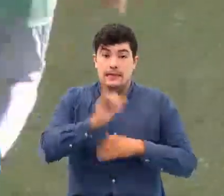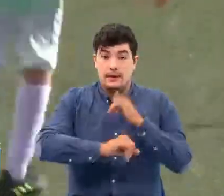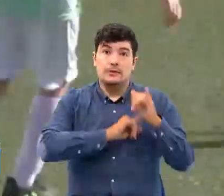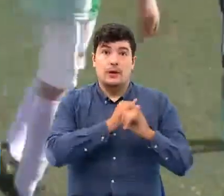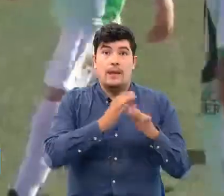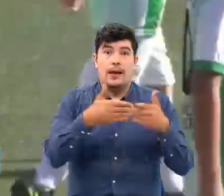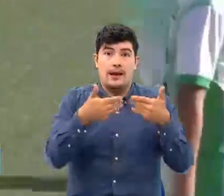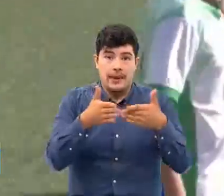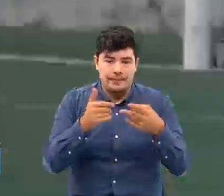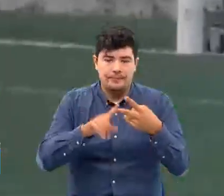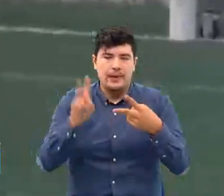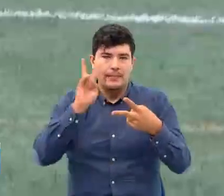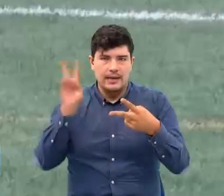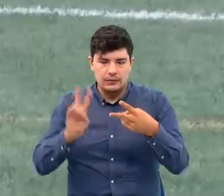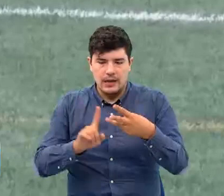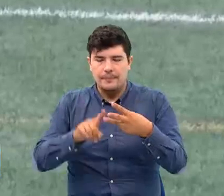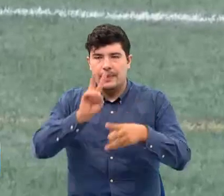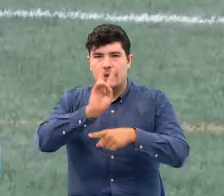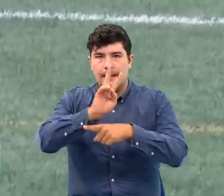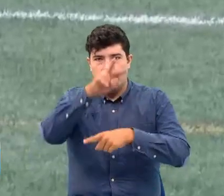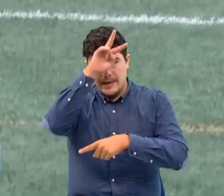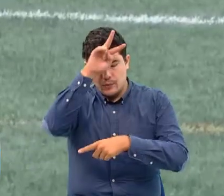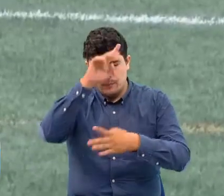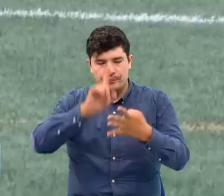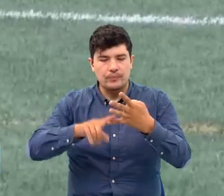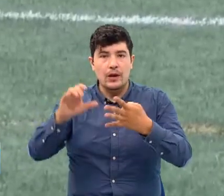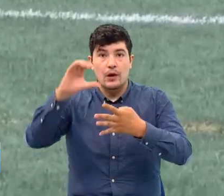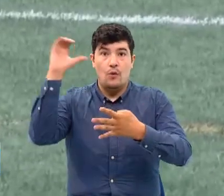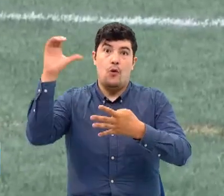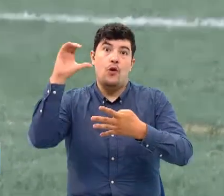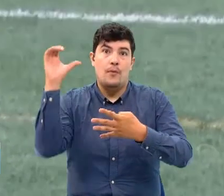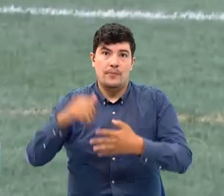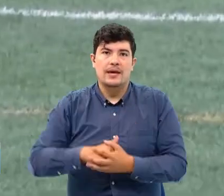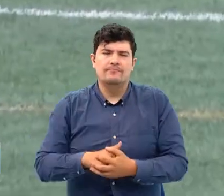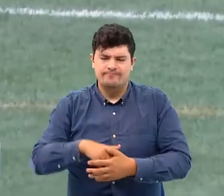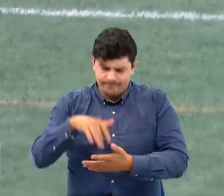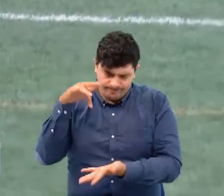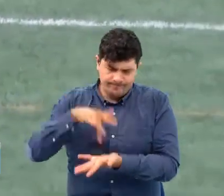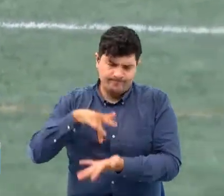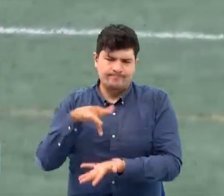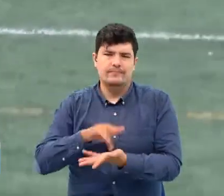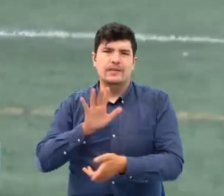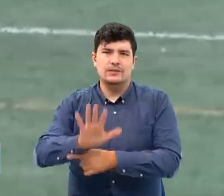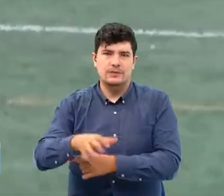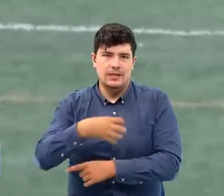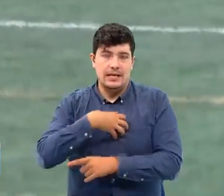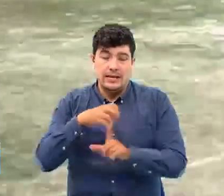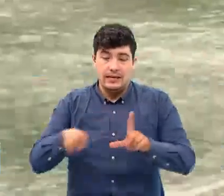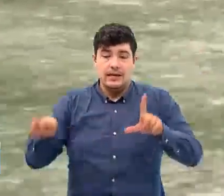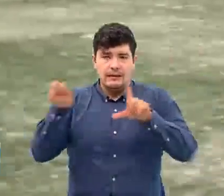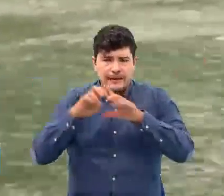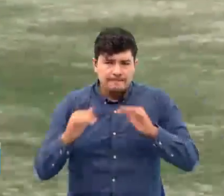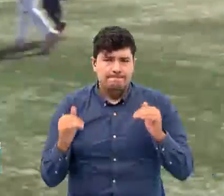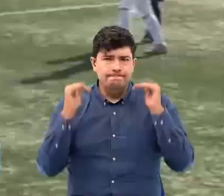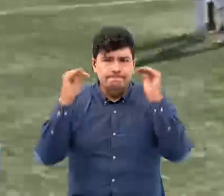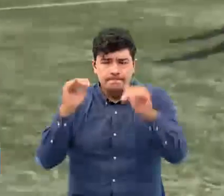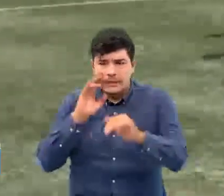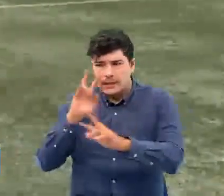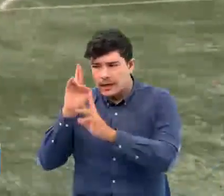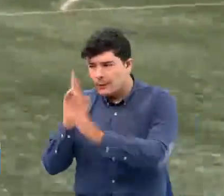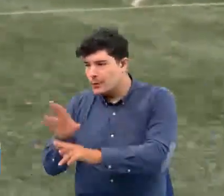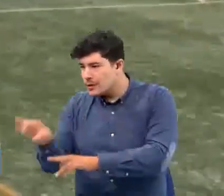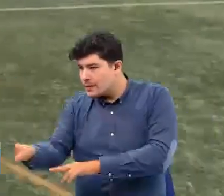venezuela de perú y de colombia a disputar el título un gran torneo y de gran nivel donde se empiezan a perfilar